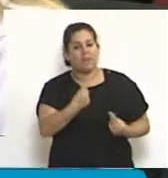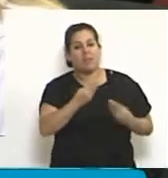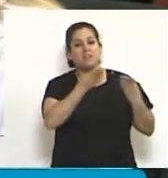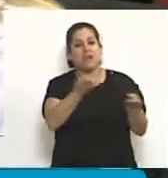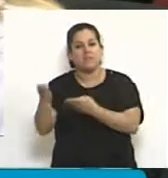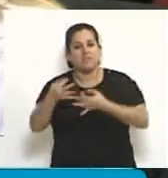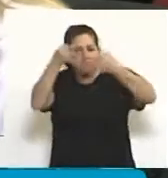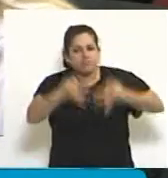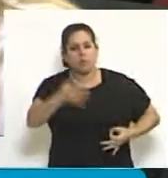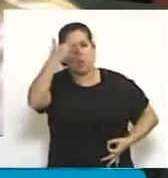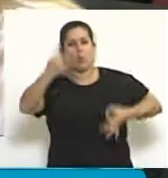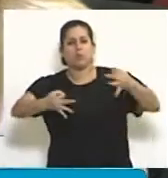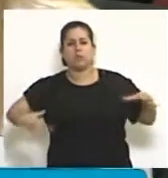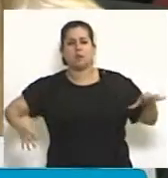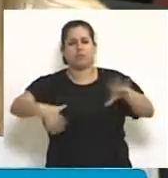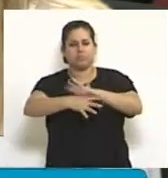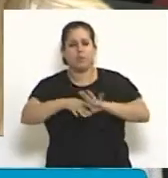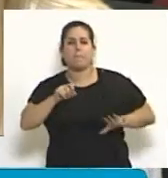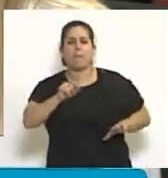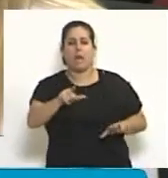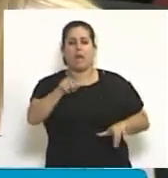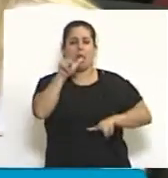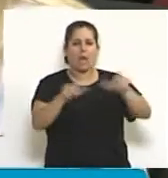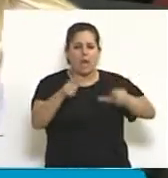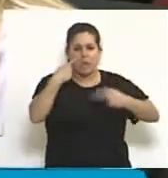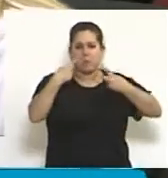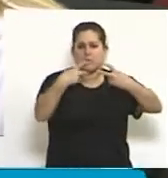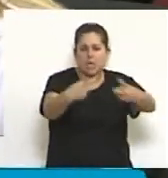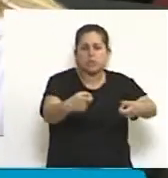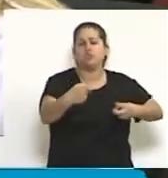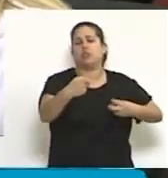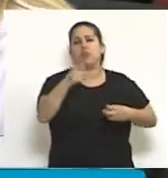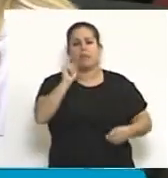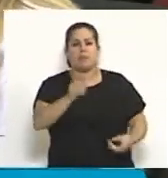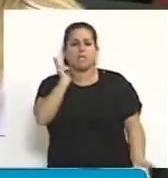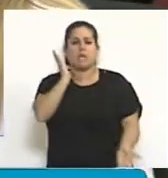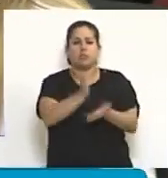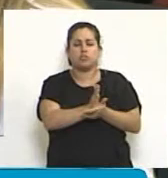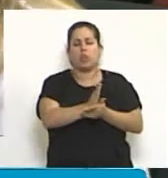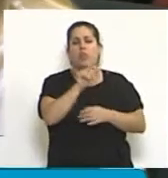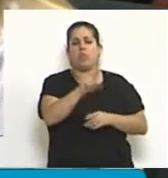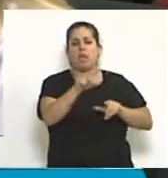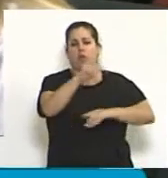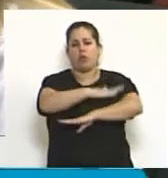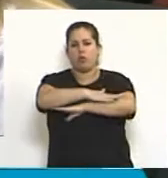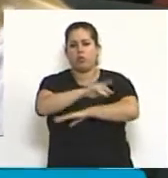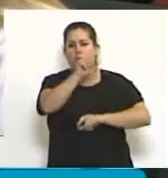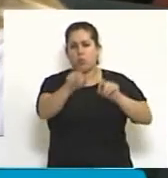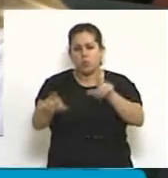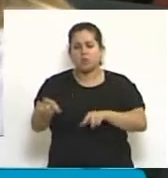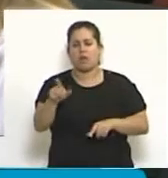un servicio de justicia propio para la investigación y la sanción de las conductas